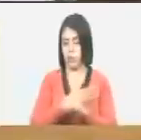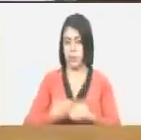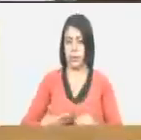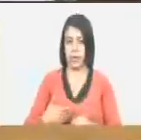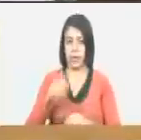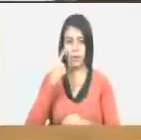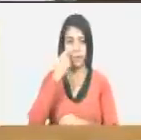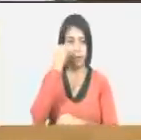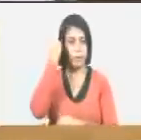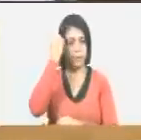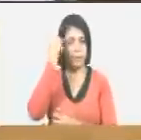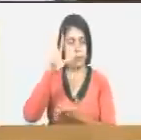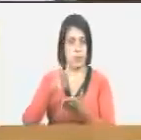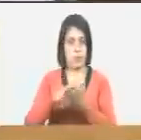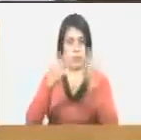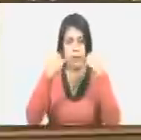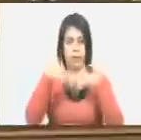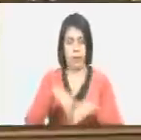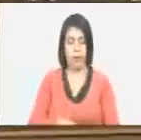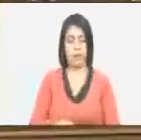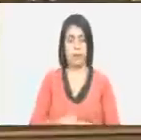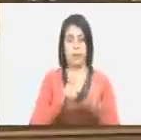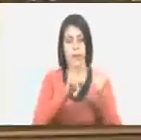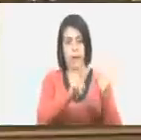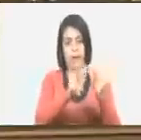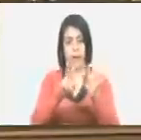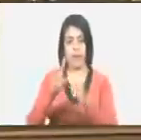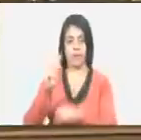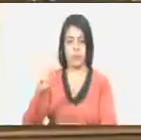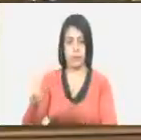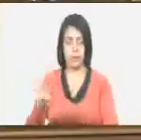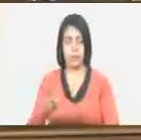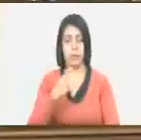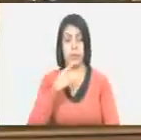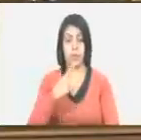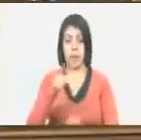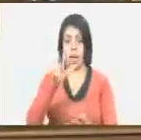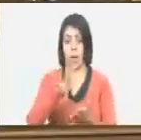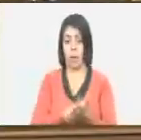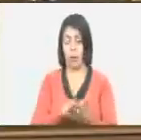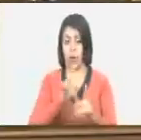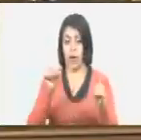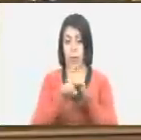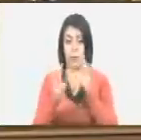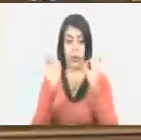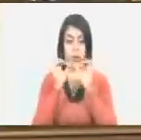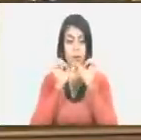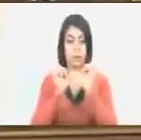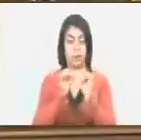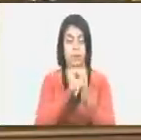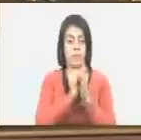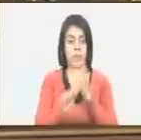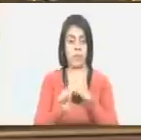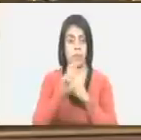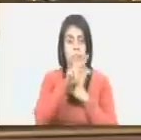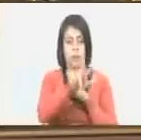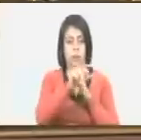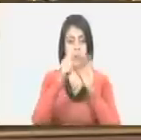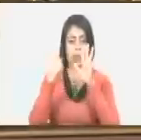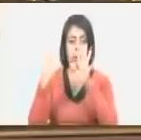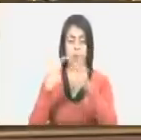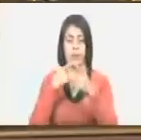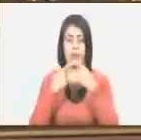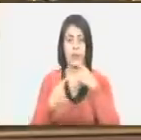el epígrafe. Aprobado. Siguiente. 74º. Se propone aprobar sin modificaciones el contenido del artículo